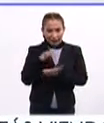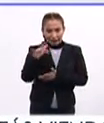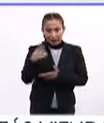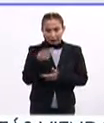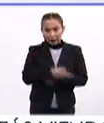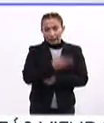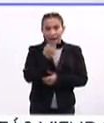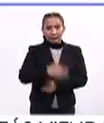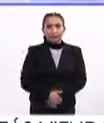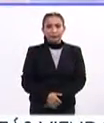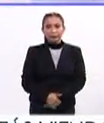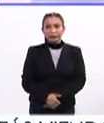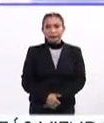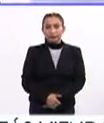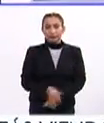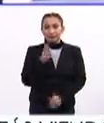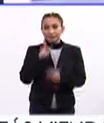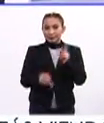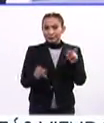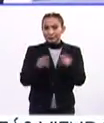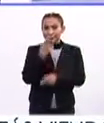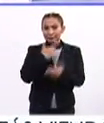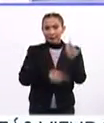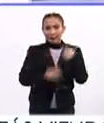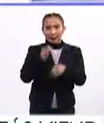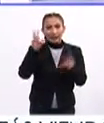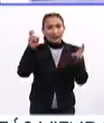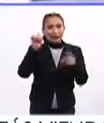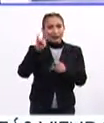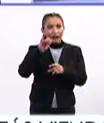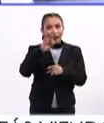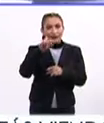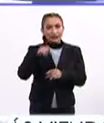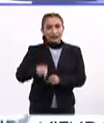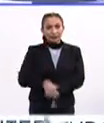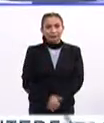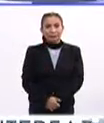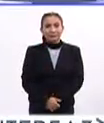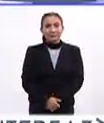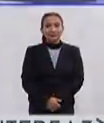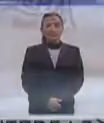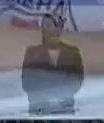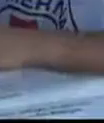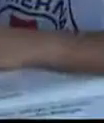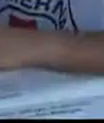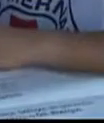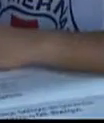gracias. Hasta luego. Gracias por estas palabras. Vamos a una pausa. Regresamos con más temas. Esto es Interfaz.